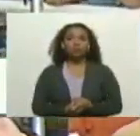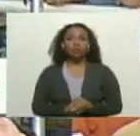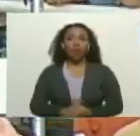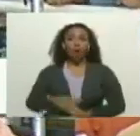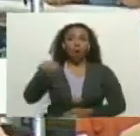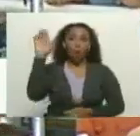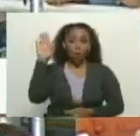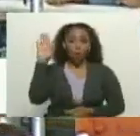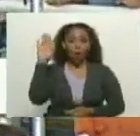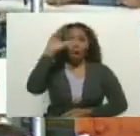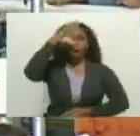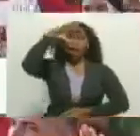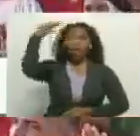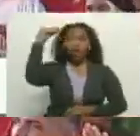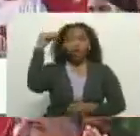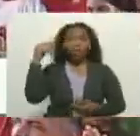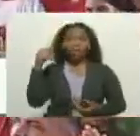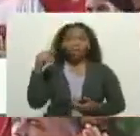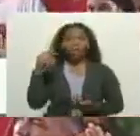Juro por el Dios de mis padres.